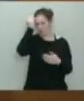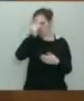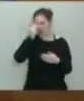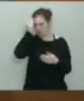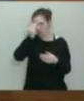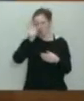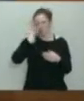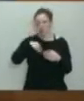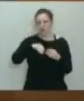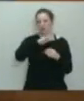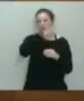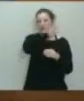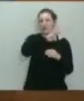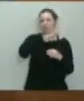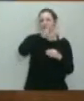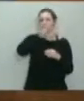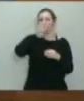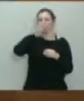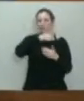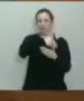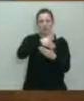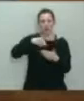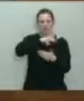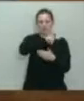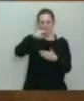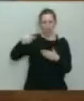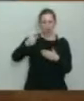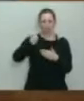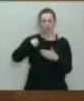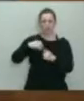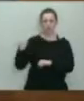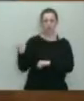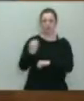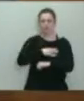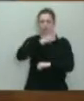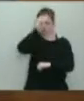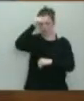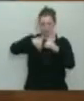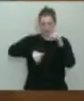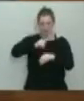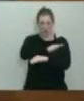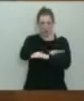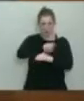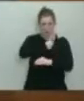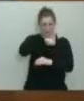del orden de 334 millones en fondos mineros que debe el Gobierno de España a esta comunidad.